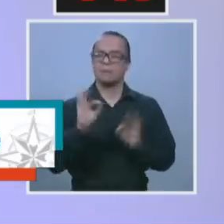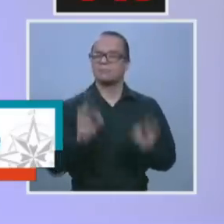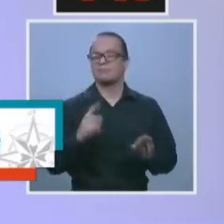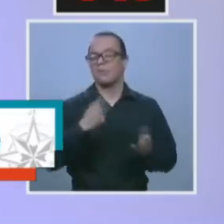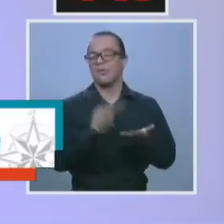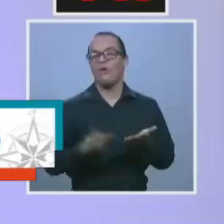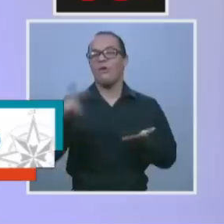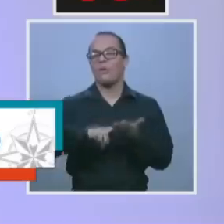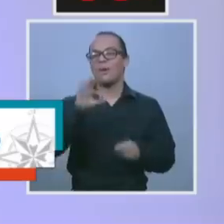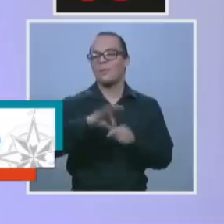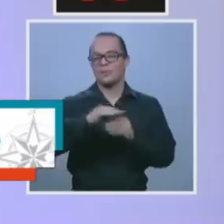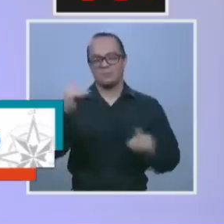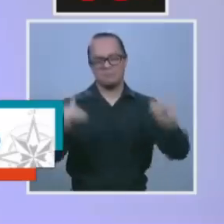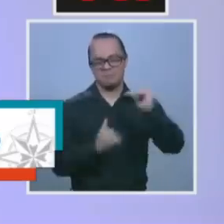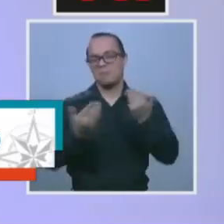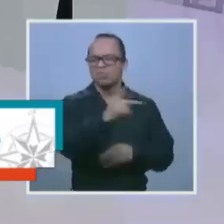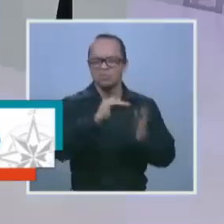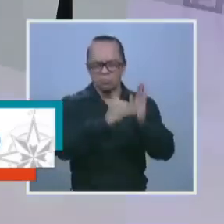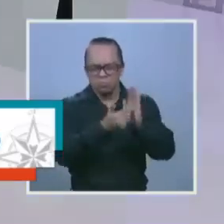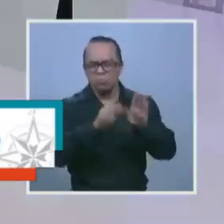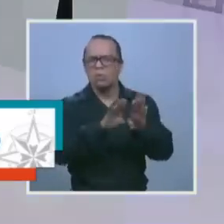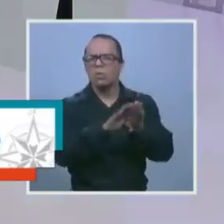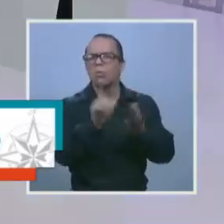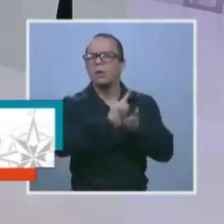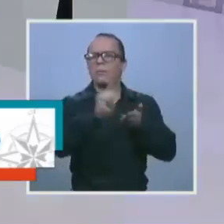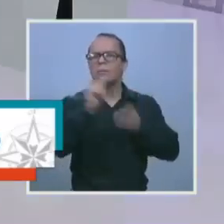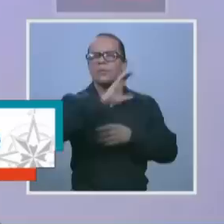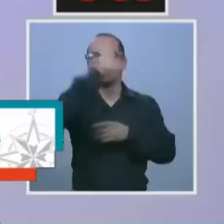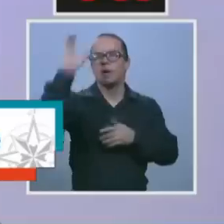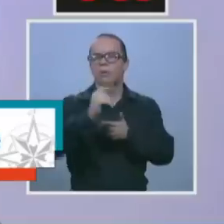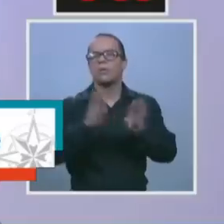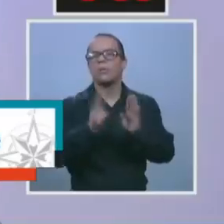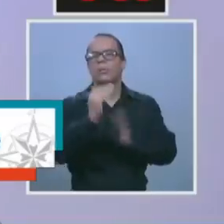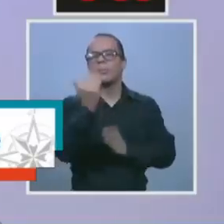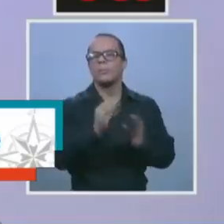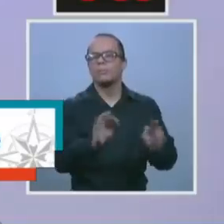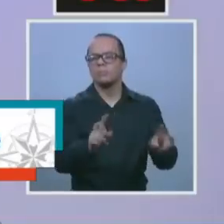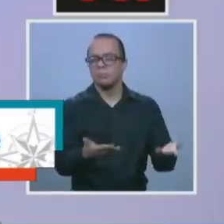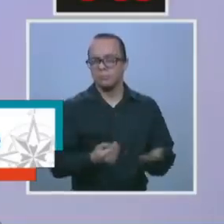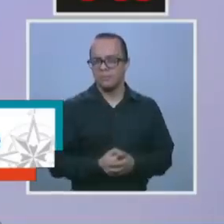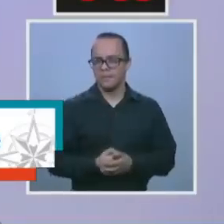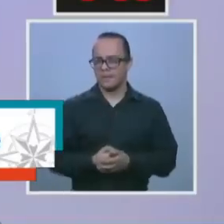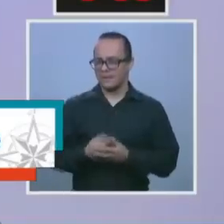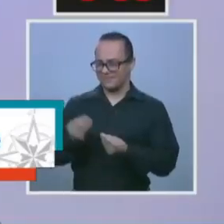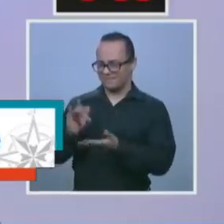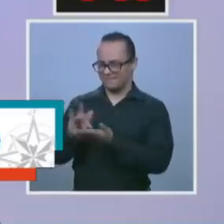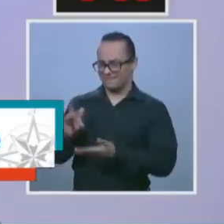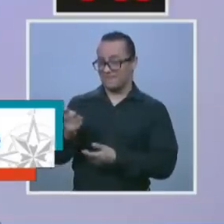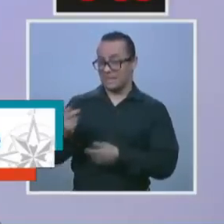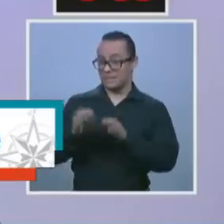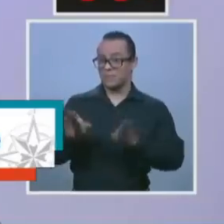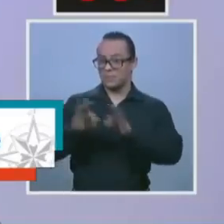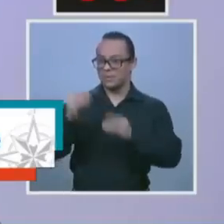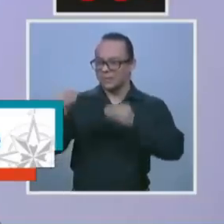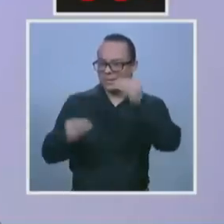el doble de votos y esta vez no será la excepción. Y del Moral contestó: pues me da mucho gusto, Delfina, que empieces a debatir, no